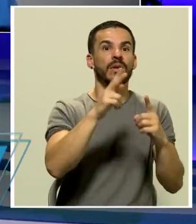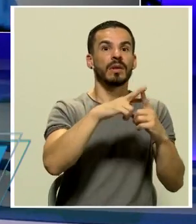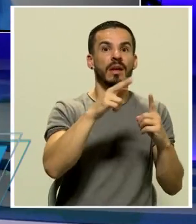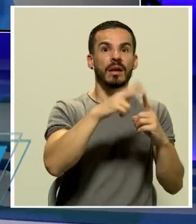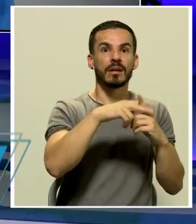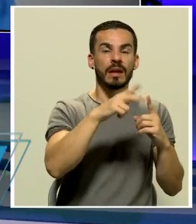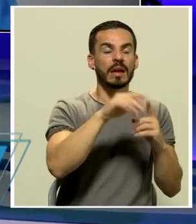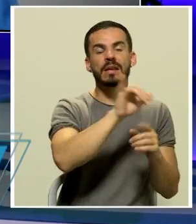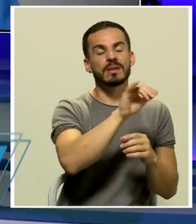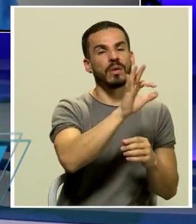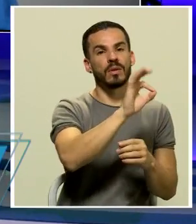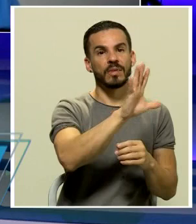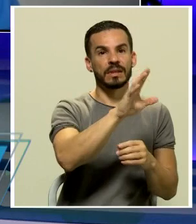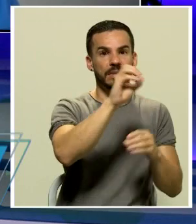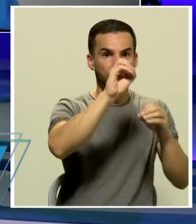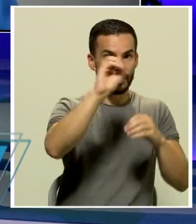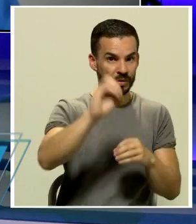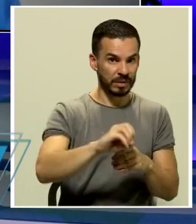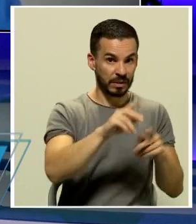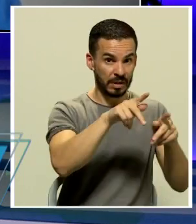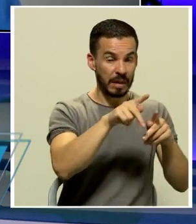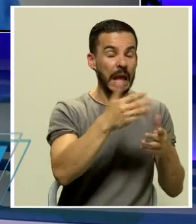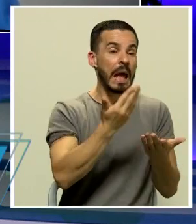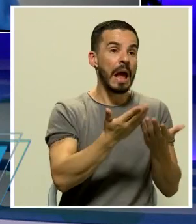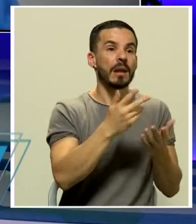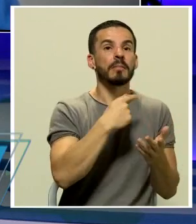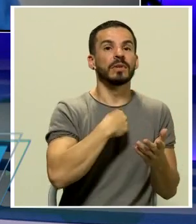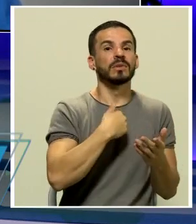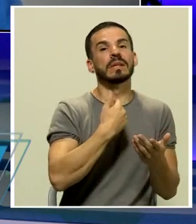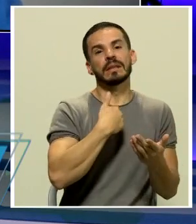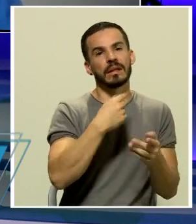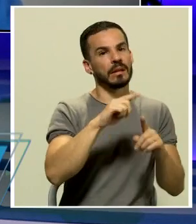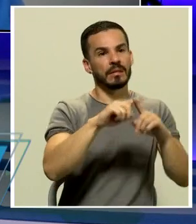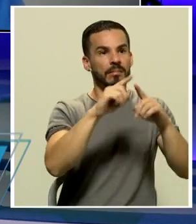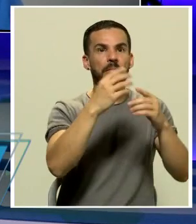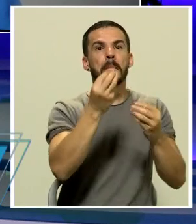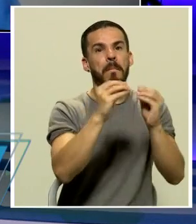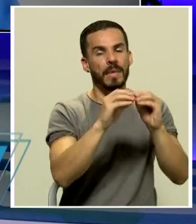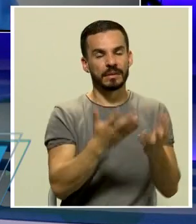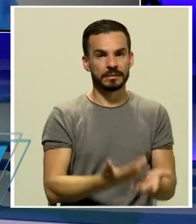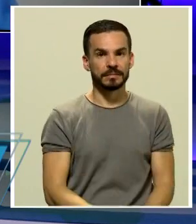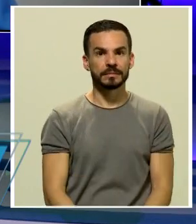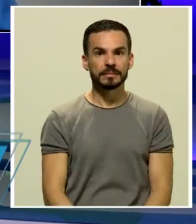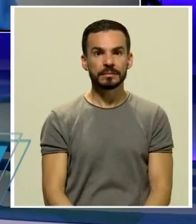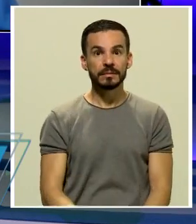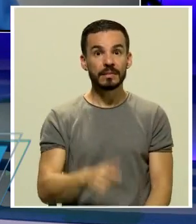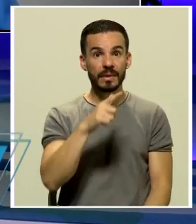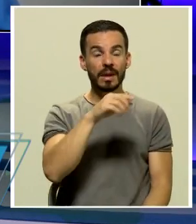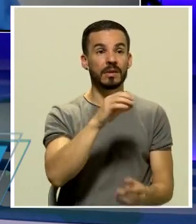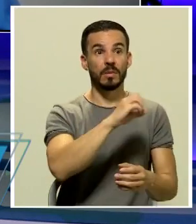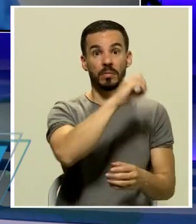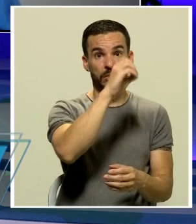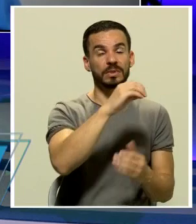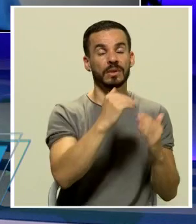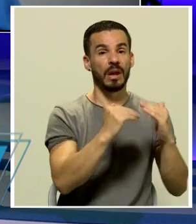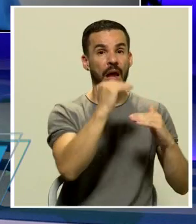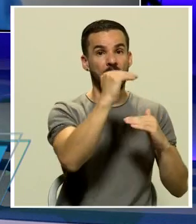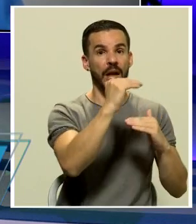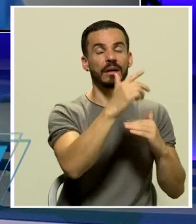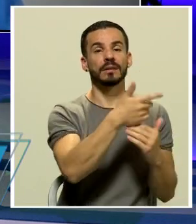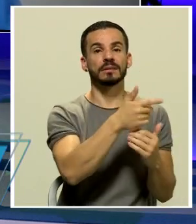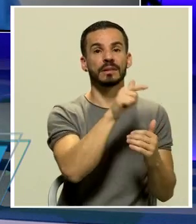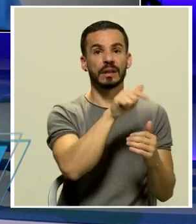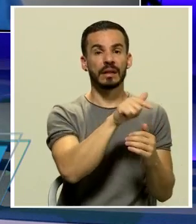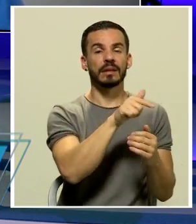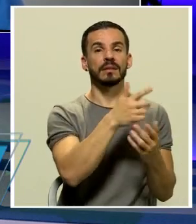al 95% de la gente. Hay gente que tiene varias, pero siempre es una penetración muy alta. Es una